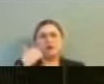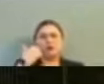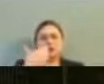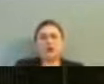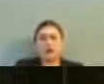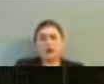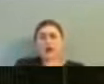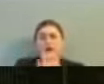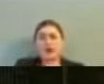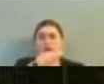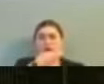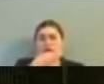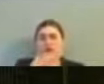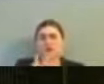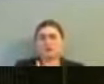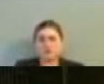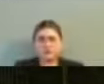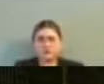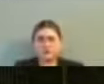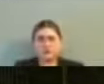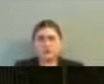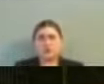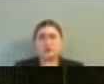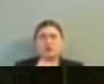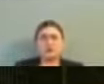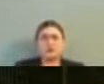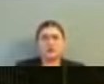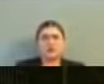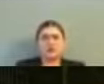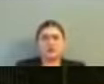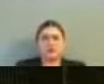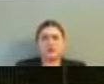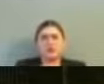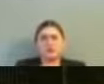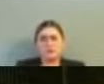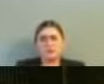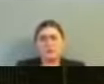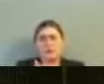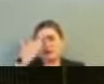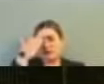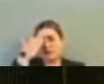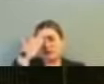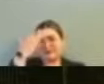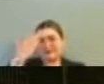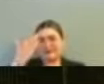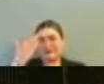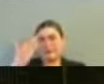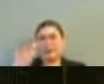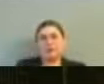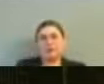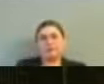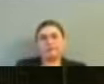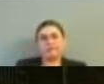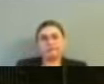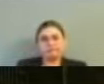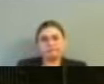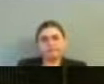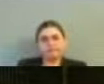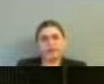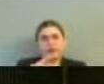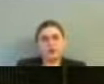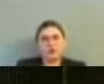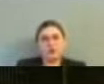comunicado su decisión de ampliar el plazo de una prórroga a su